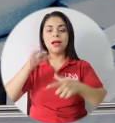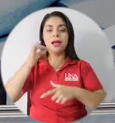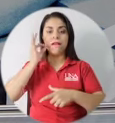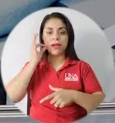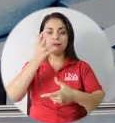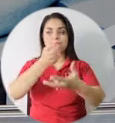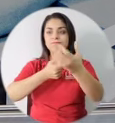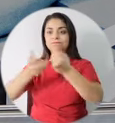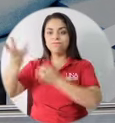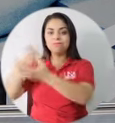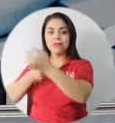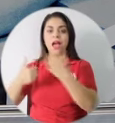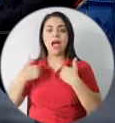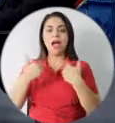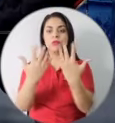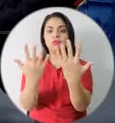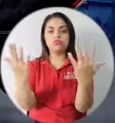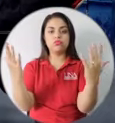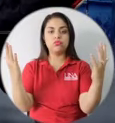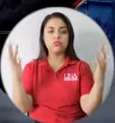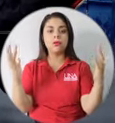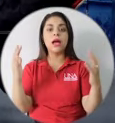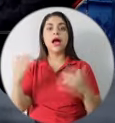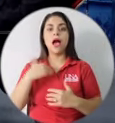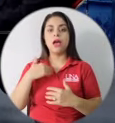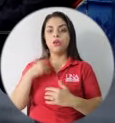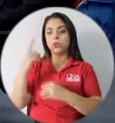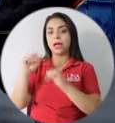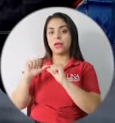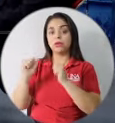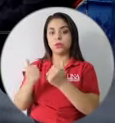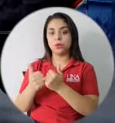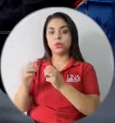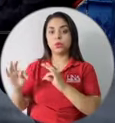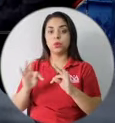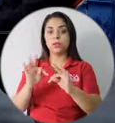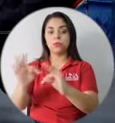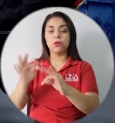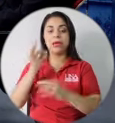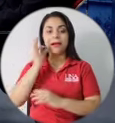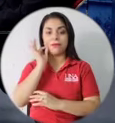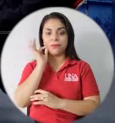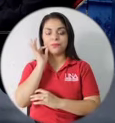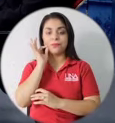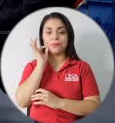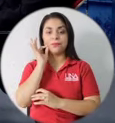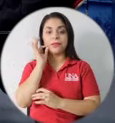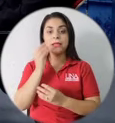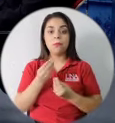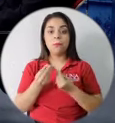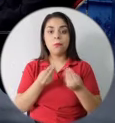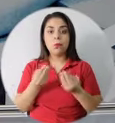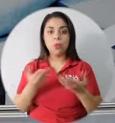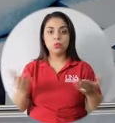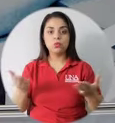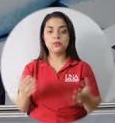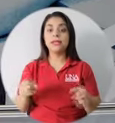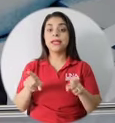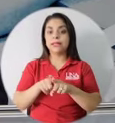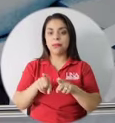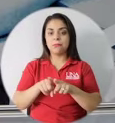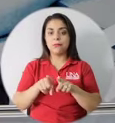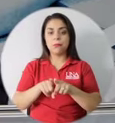cafetales, nos encontramos una asociación del turismo con el café, ¿verdad? Y los productos e incluso